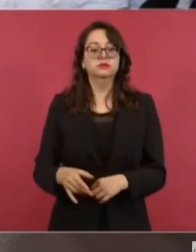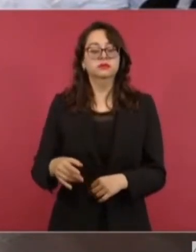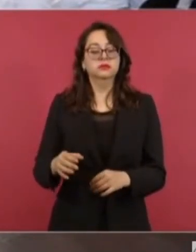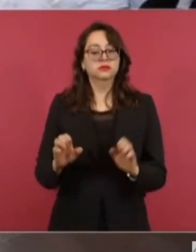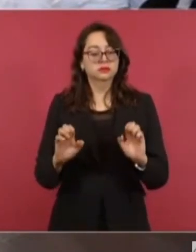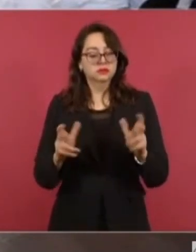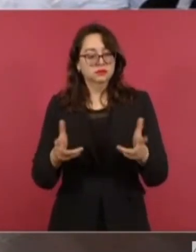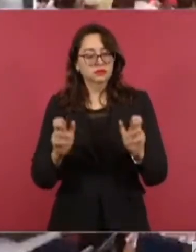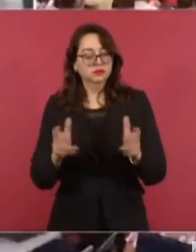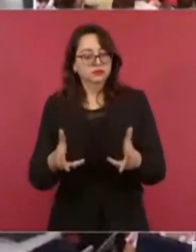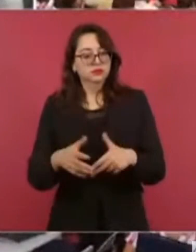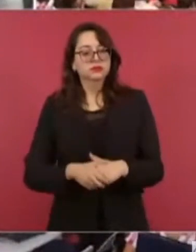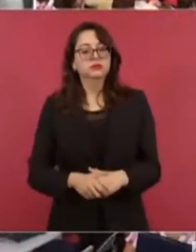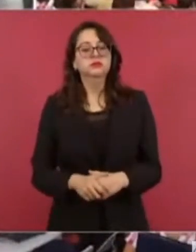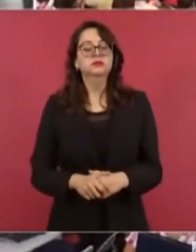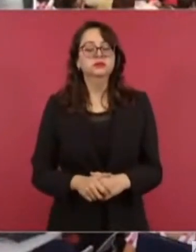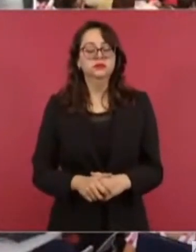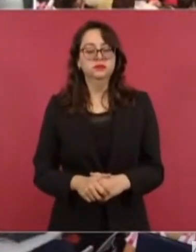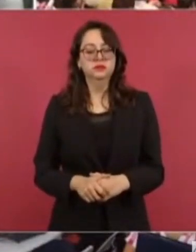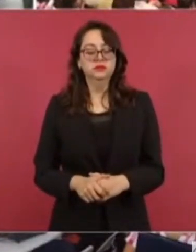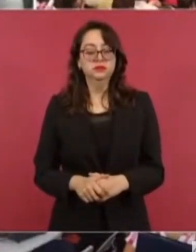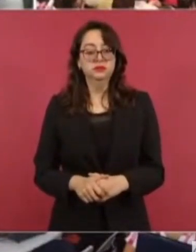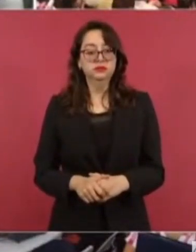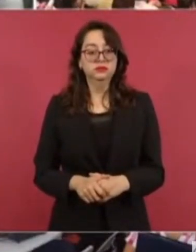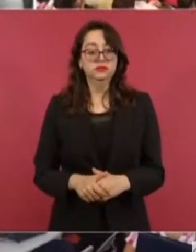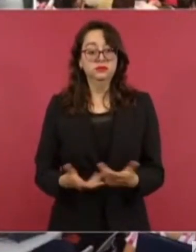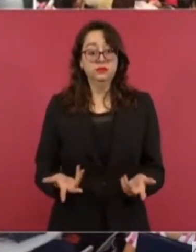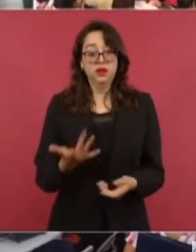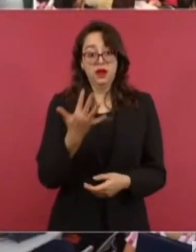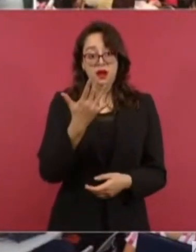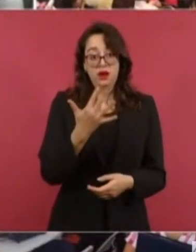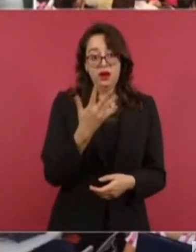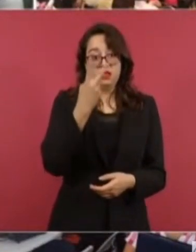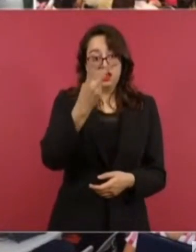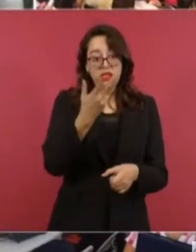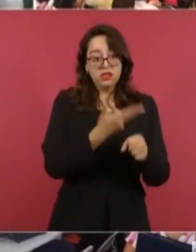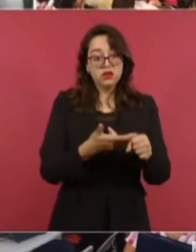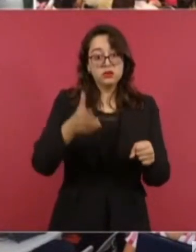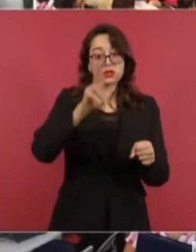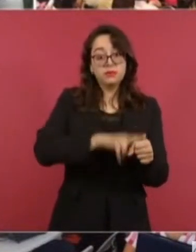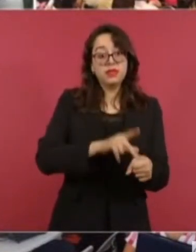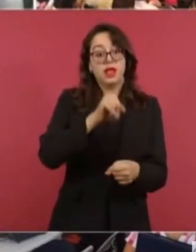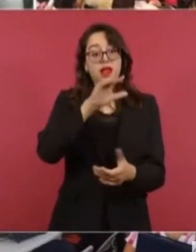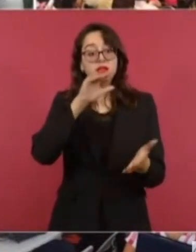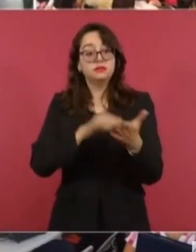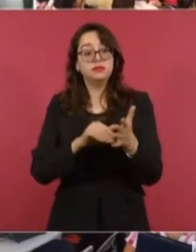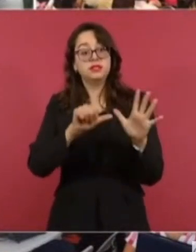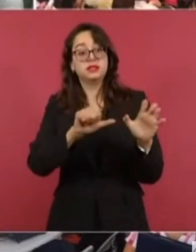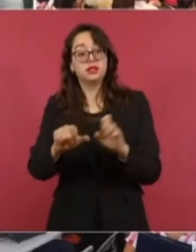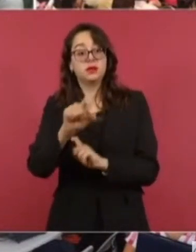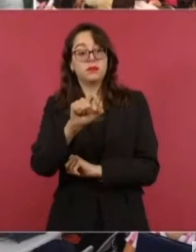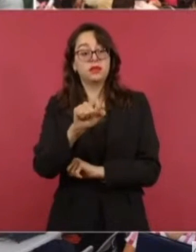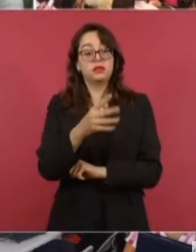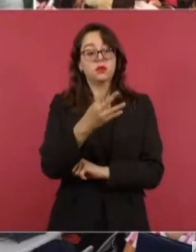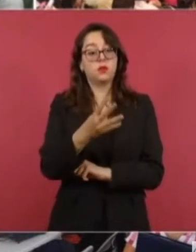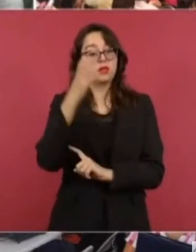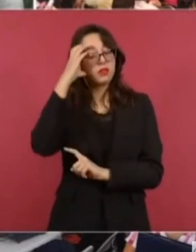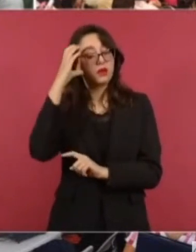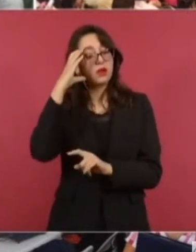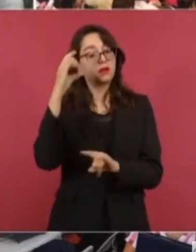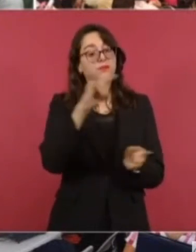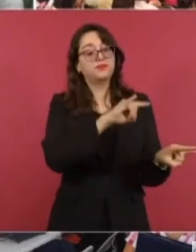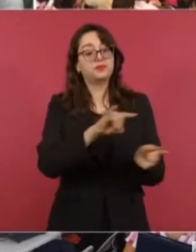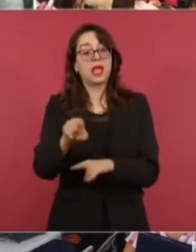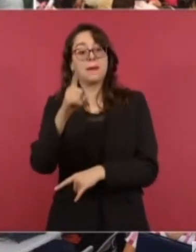Chiapas, donde tenemos a 52 hospitales, 1,624 camas y